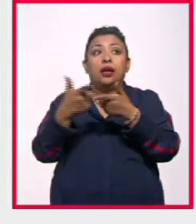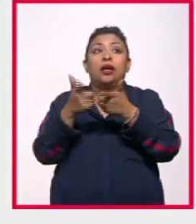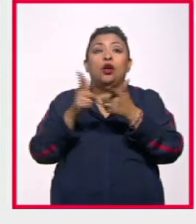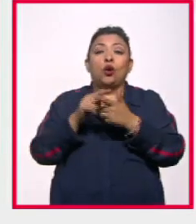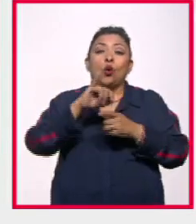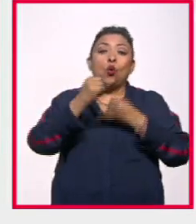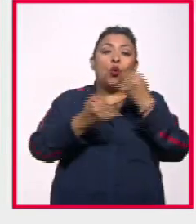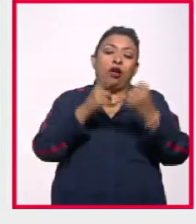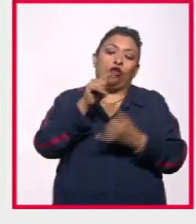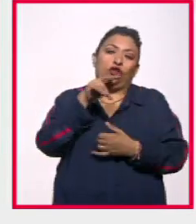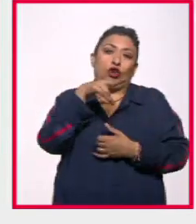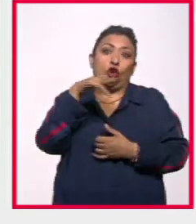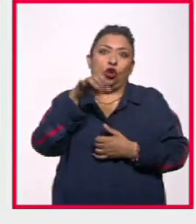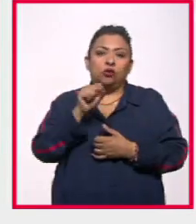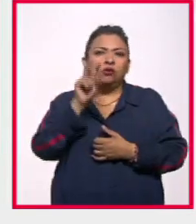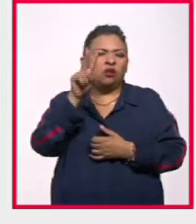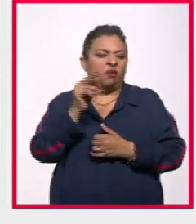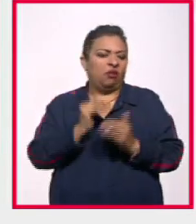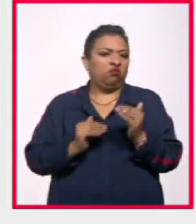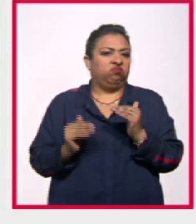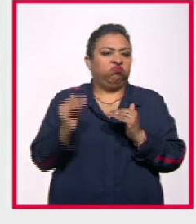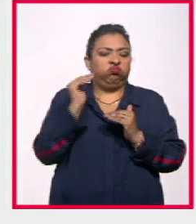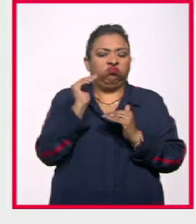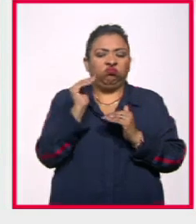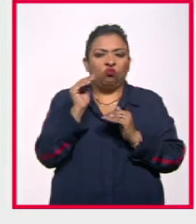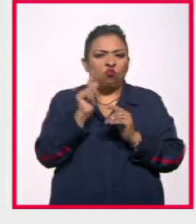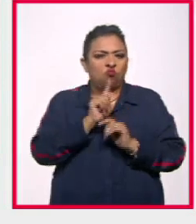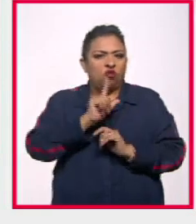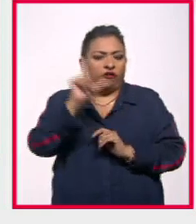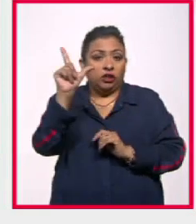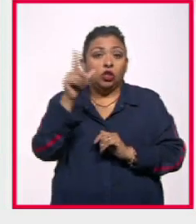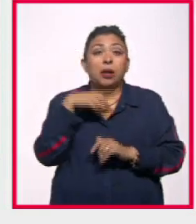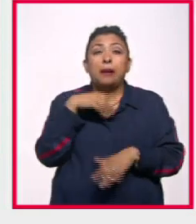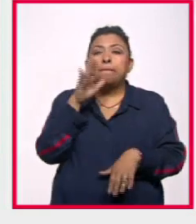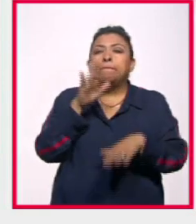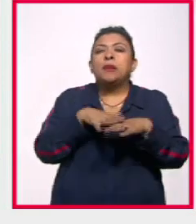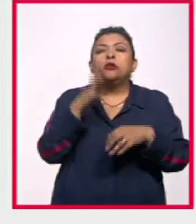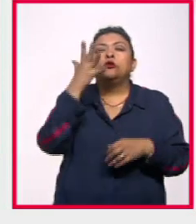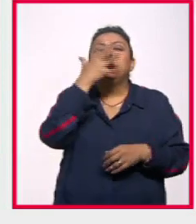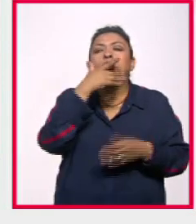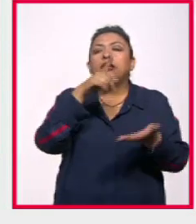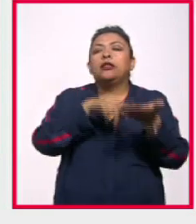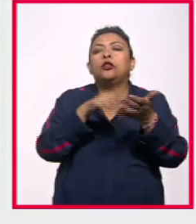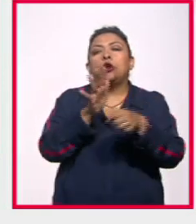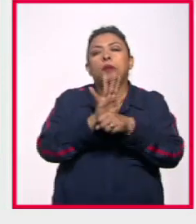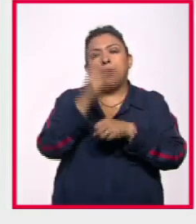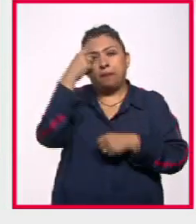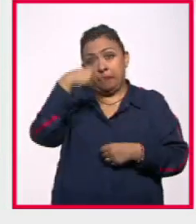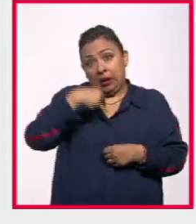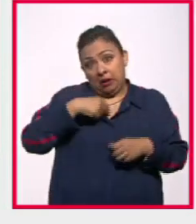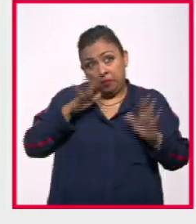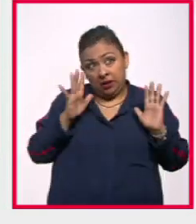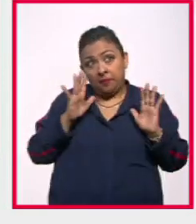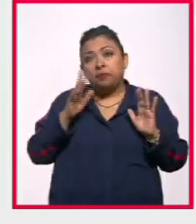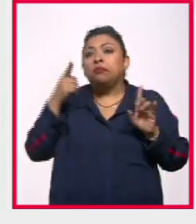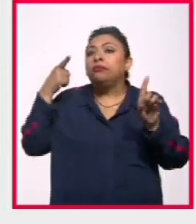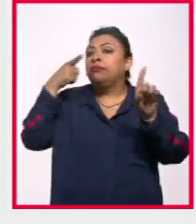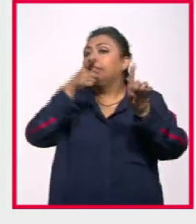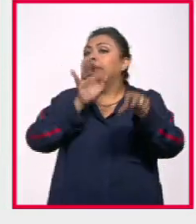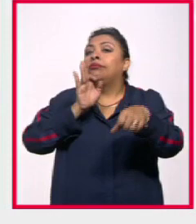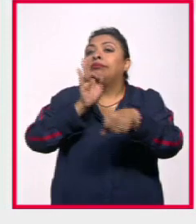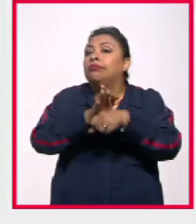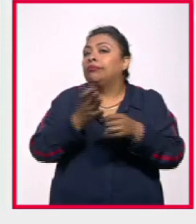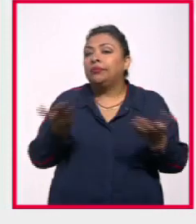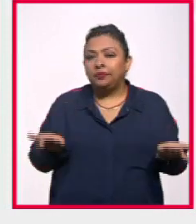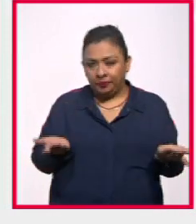Tronos. Entonces, están verdaderamente a la altura de una película. Y la parte más bonita de la película para mí es que es con causa. Es